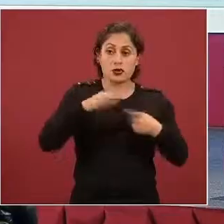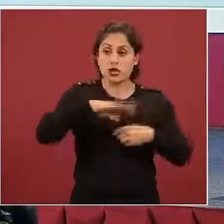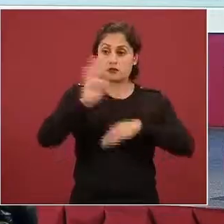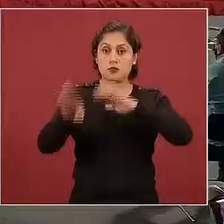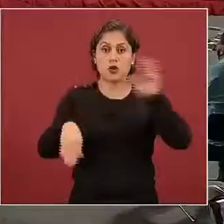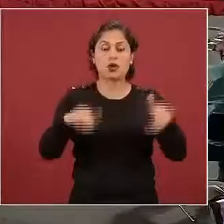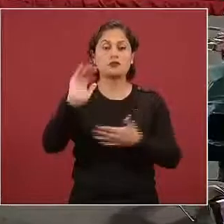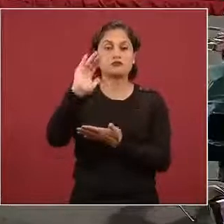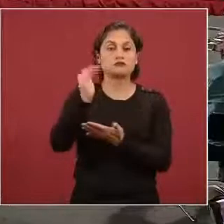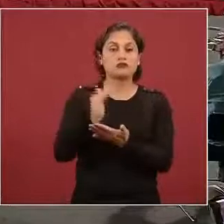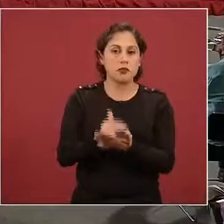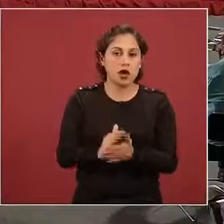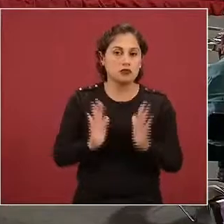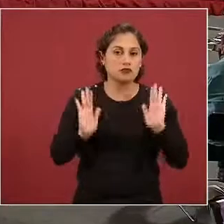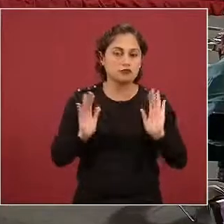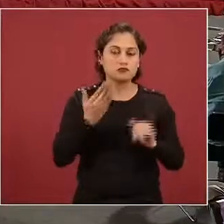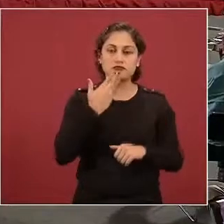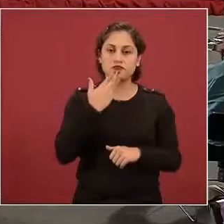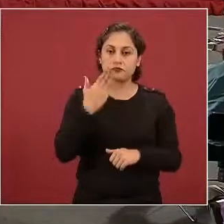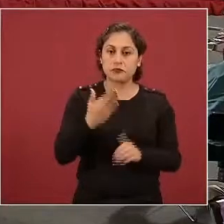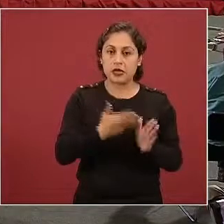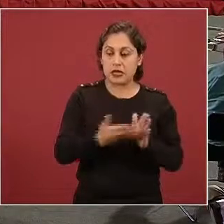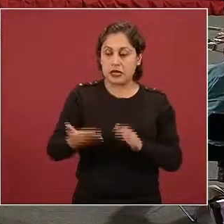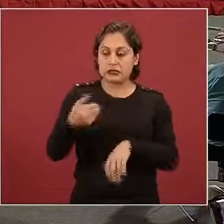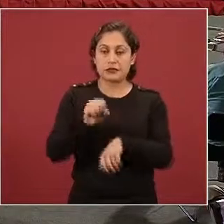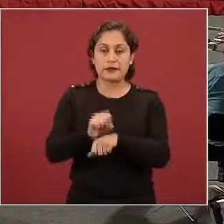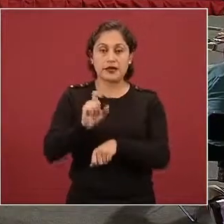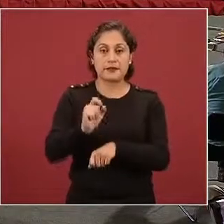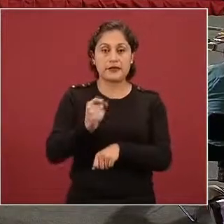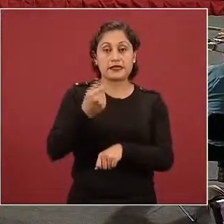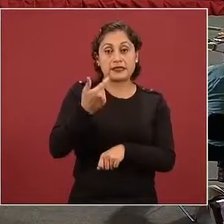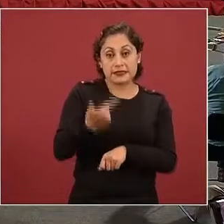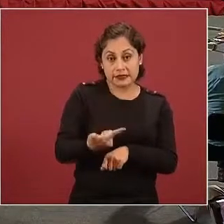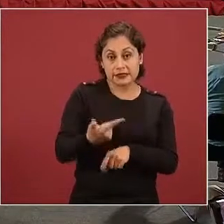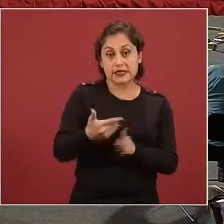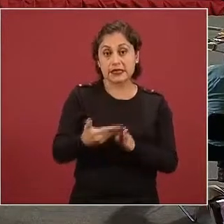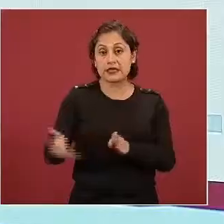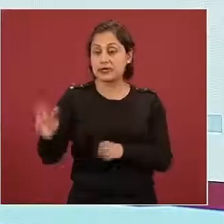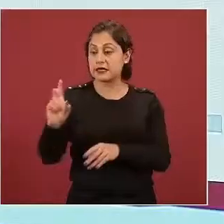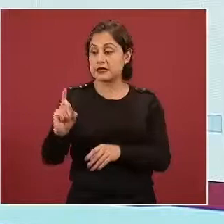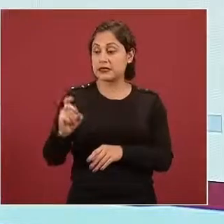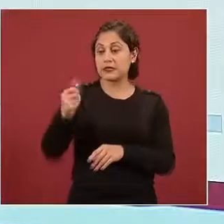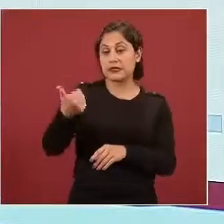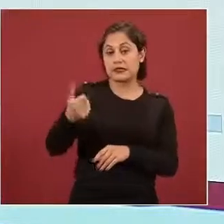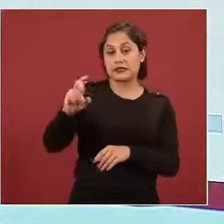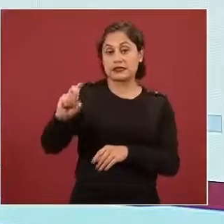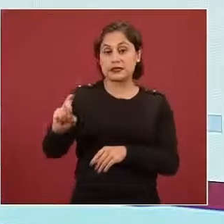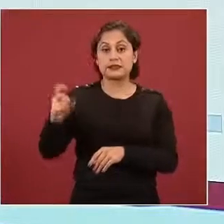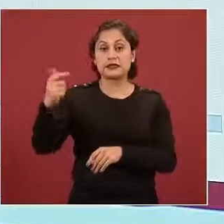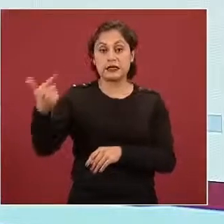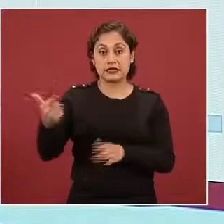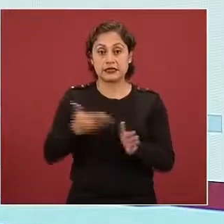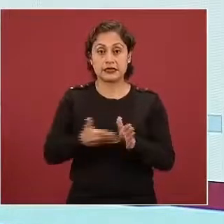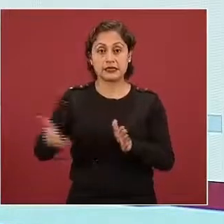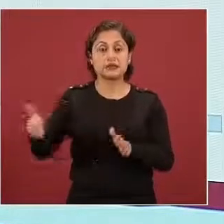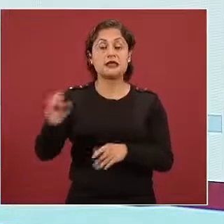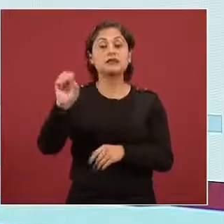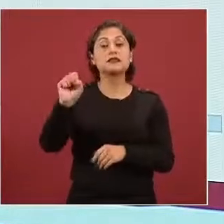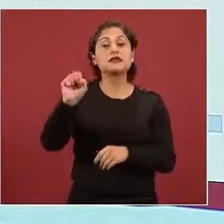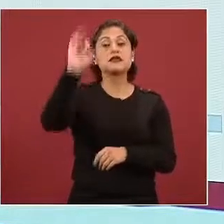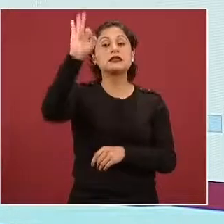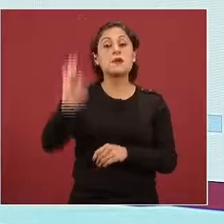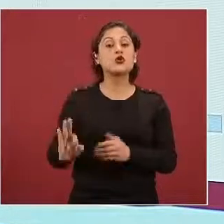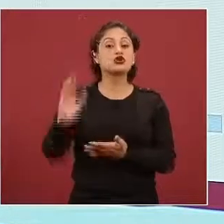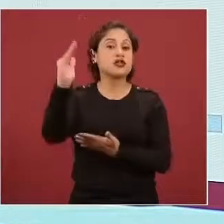disminuyendo desde la semana 27. El cambio entre la semana 36 y la 37 fue de 60%. Es